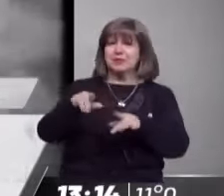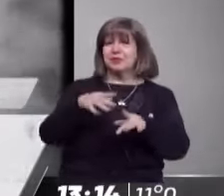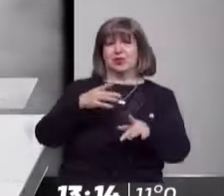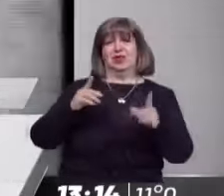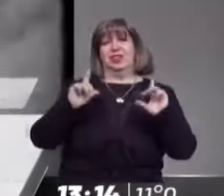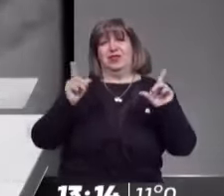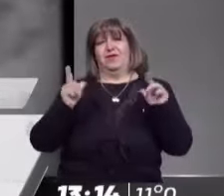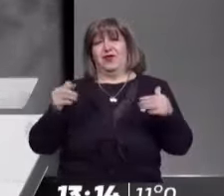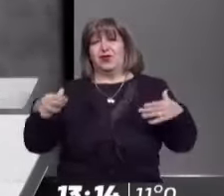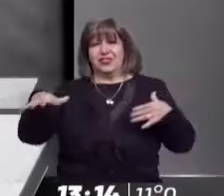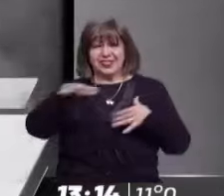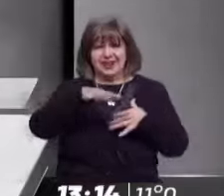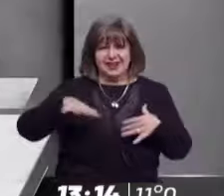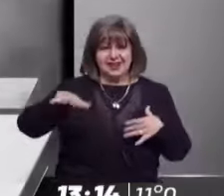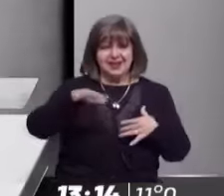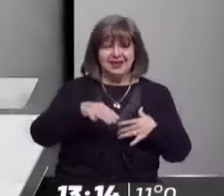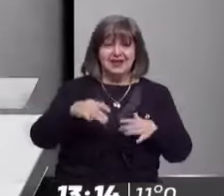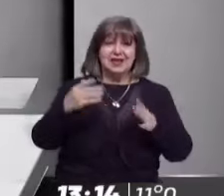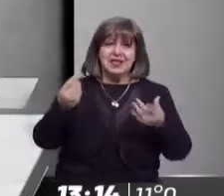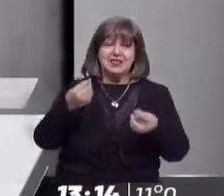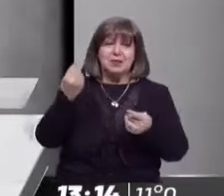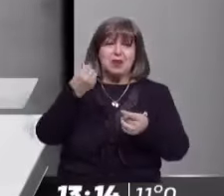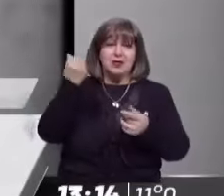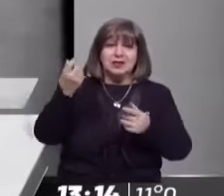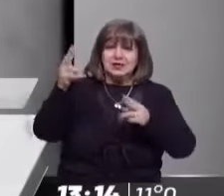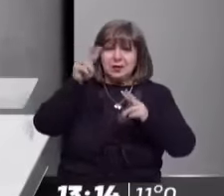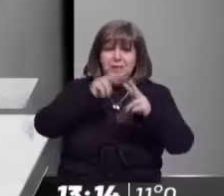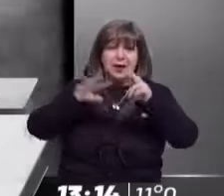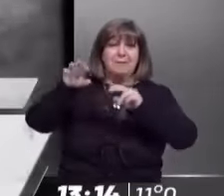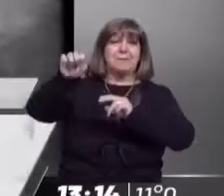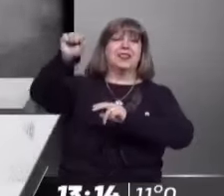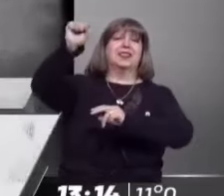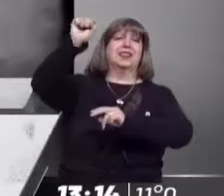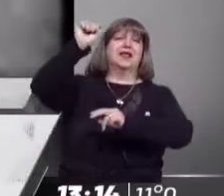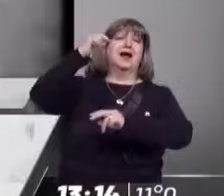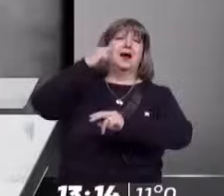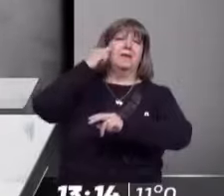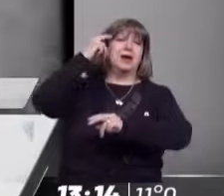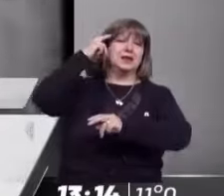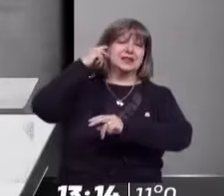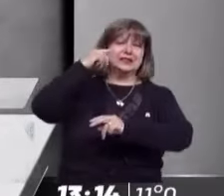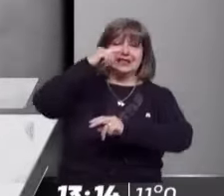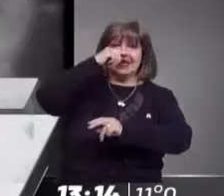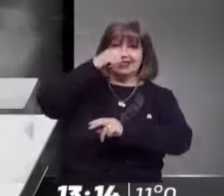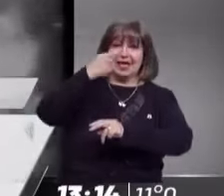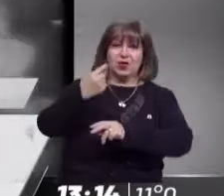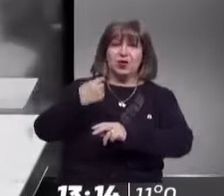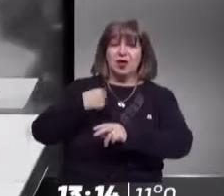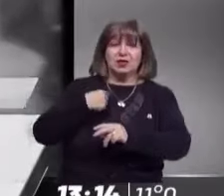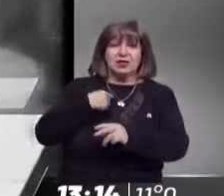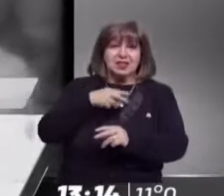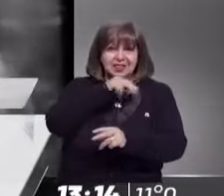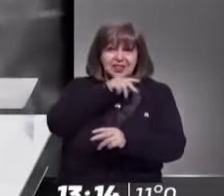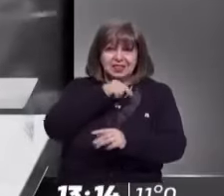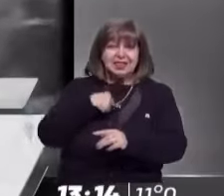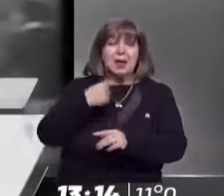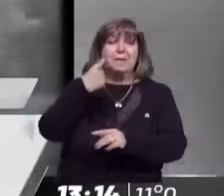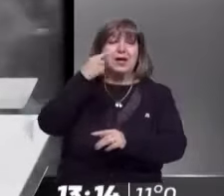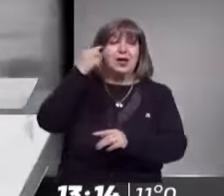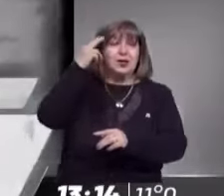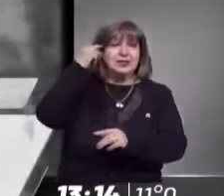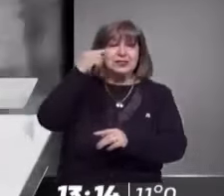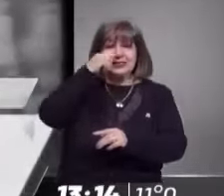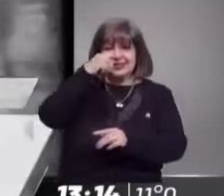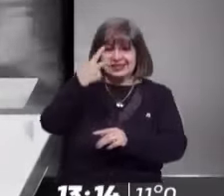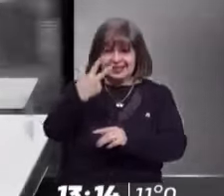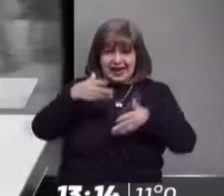y es viste que lo viejo te da esa nostalgia. Qué 1971, bonito. Yo nací en el 73. Bueno, ya en